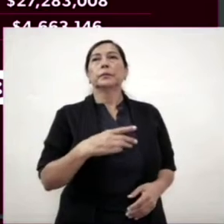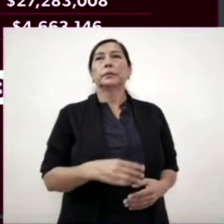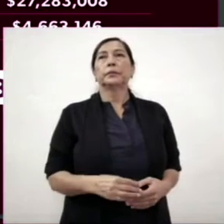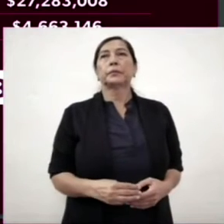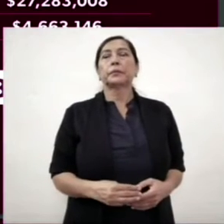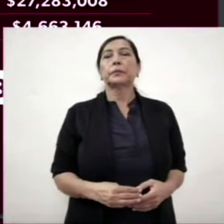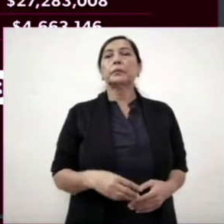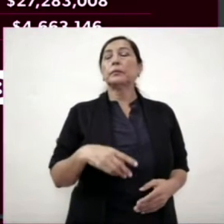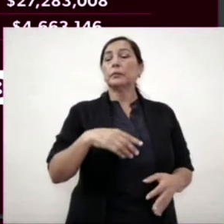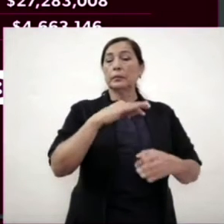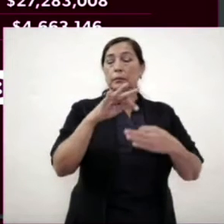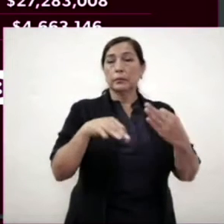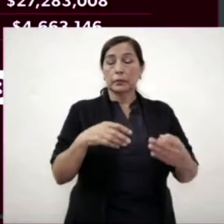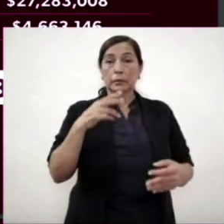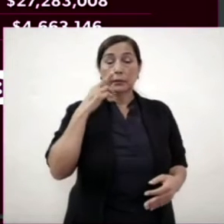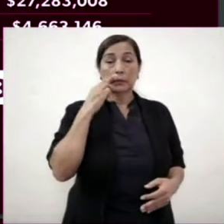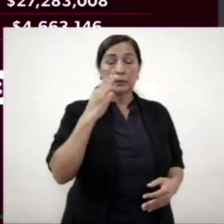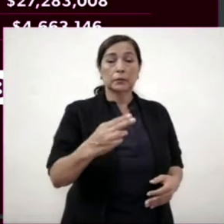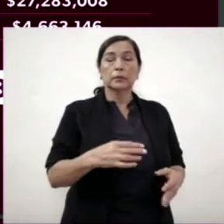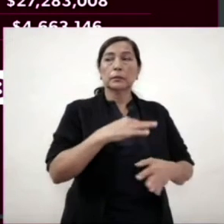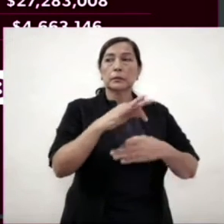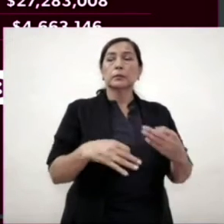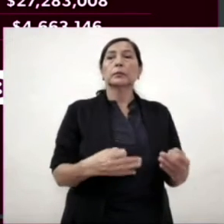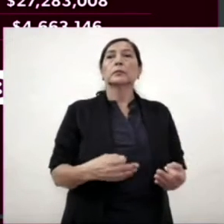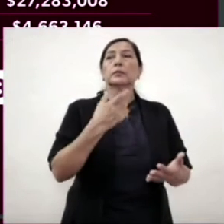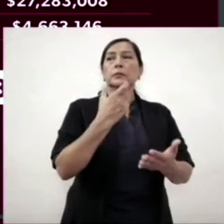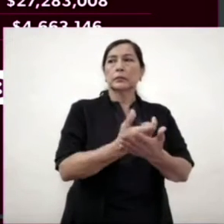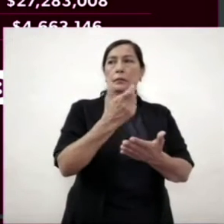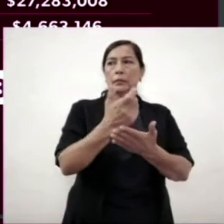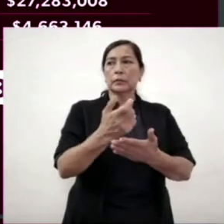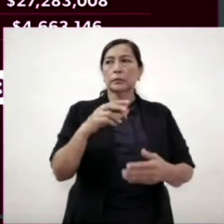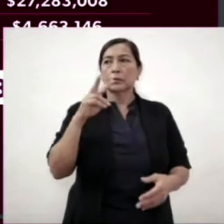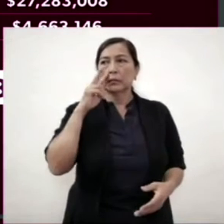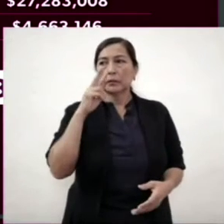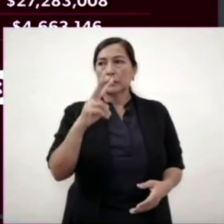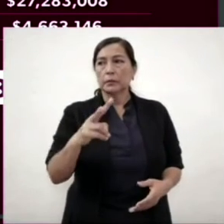87,450,490, tal y como se muestra en la distribución de la